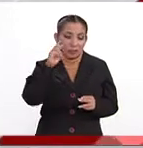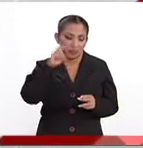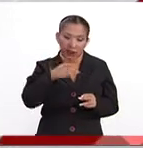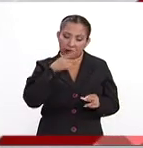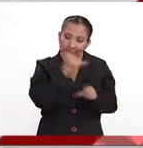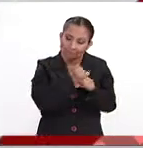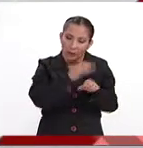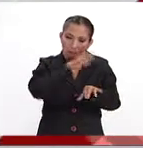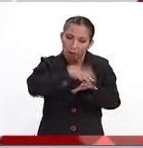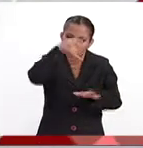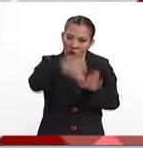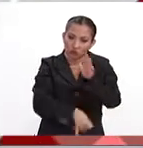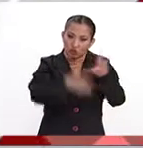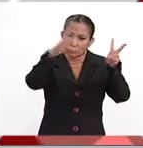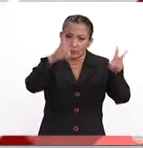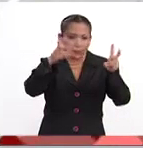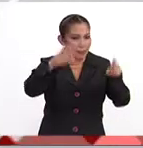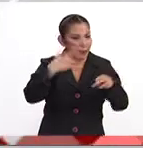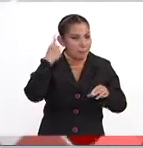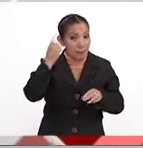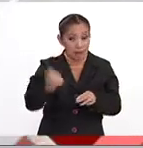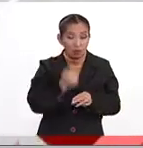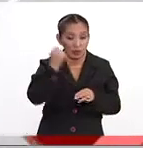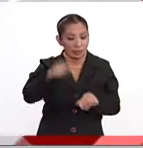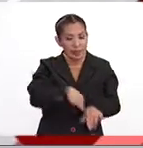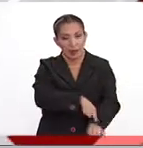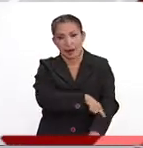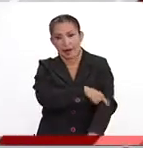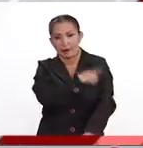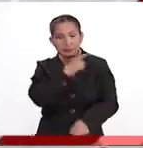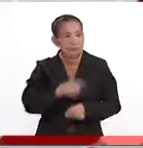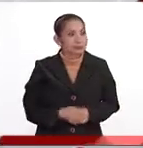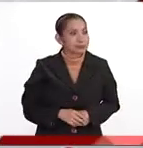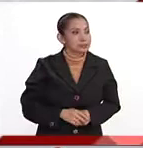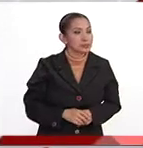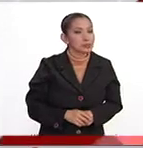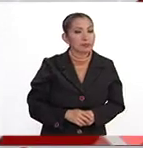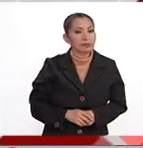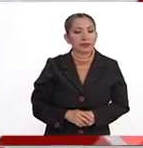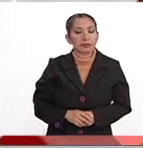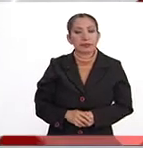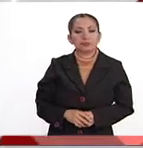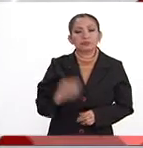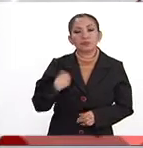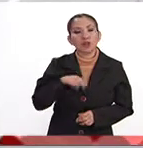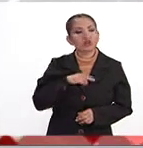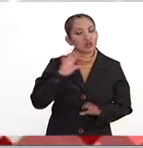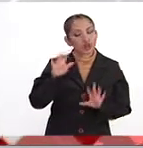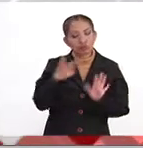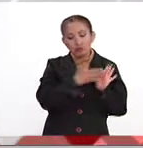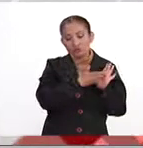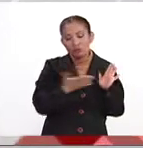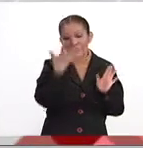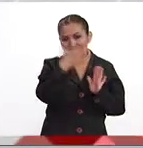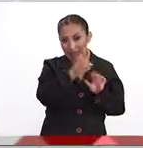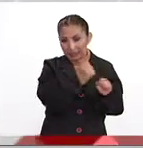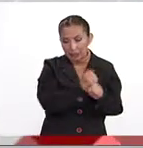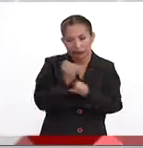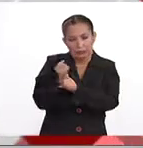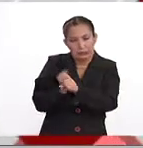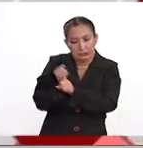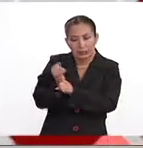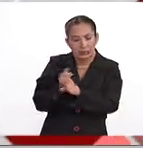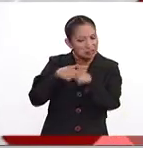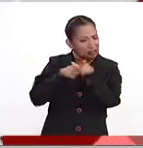tema, creo que es una serie para fortuna ya larga ahora, le hemos dado seguimiento casi en los últimos 10 años,